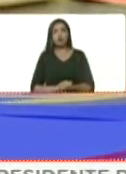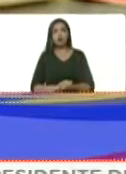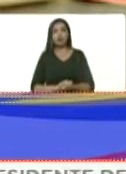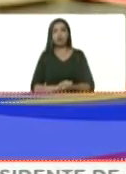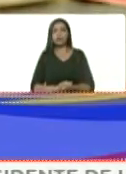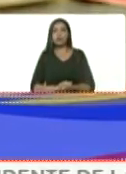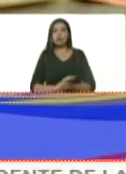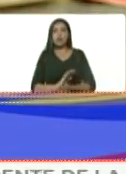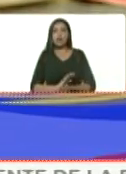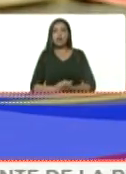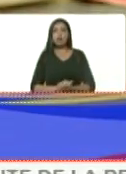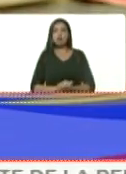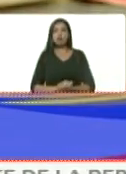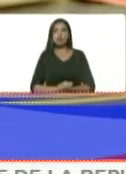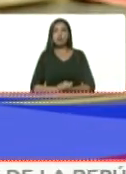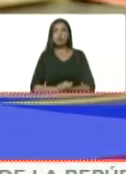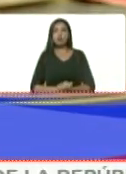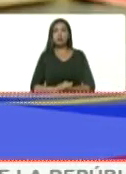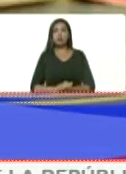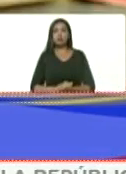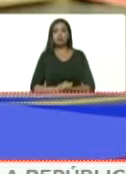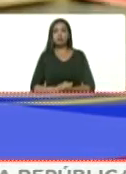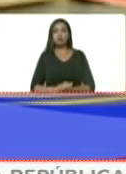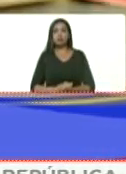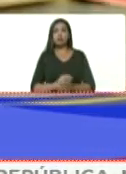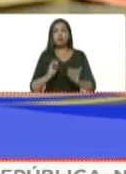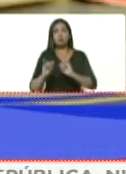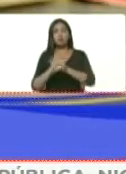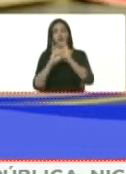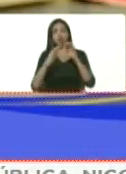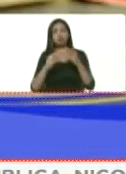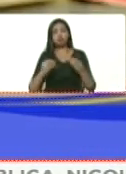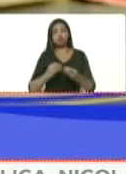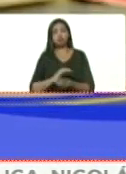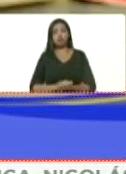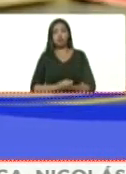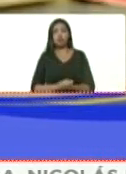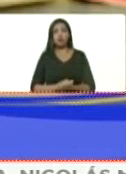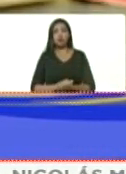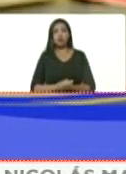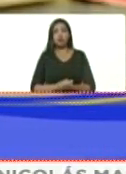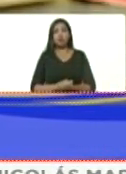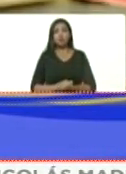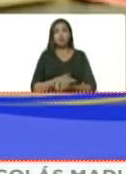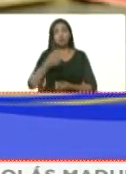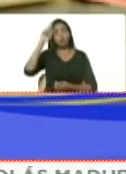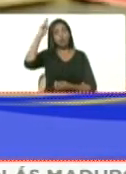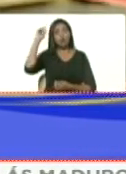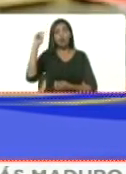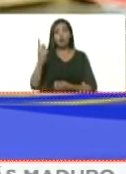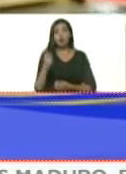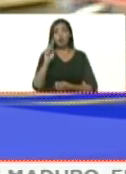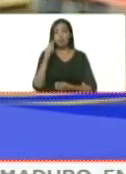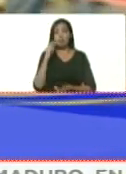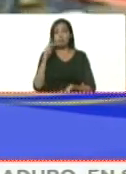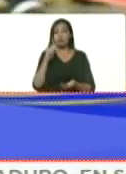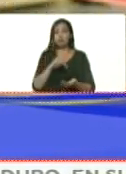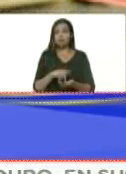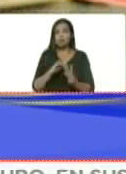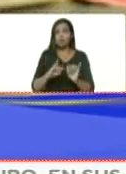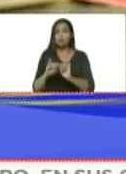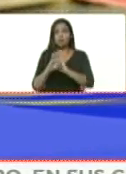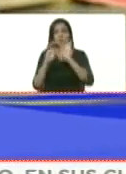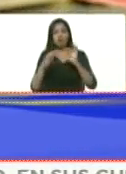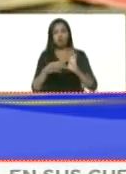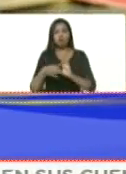buque, este hermoso buque de pasajeros turísticos, el Paraguaná 1, donde estuvo participando en